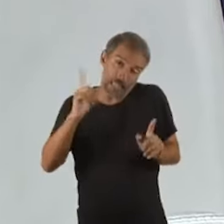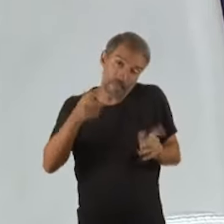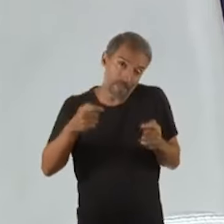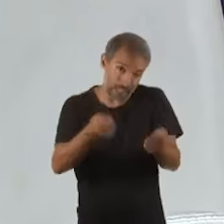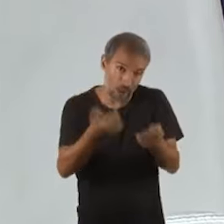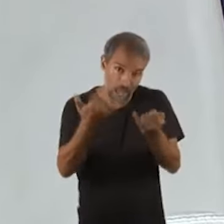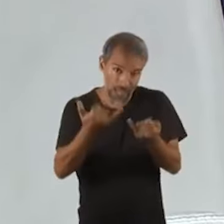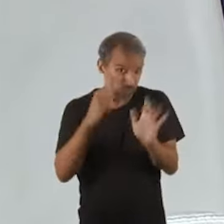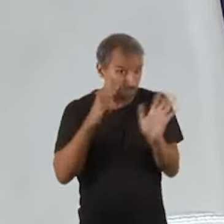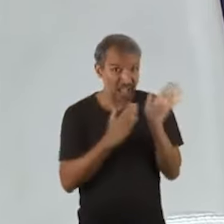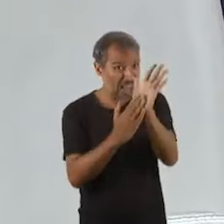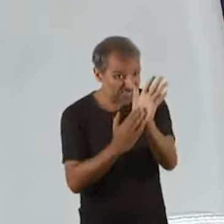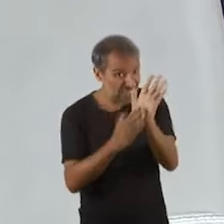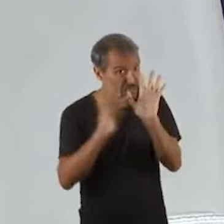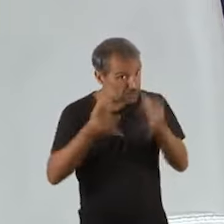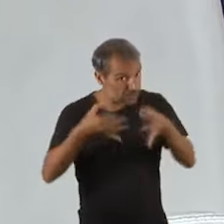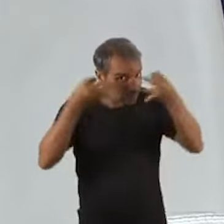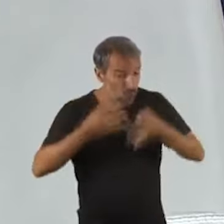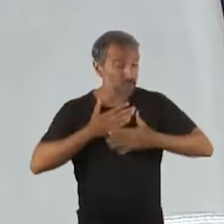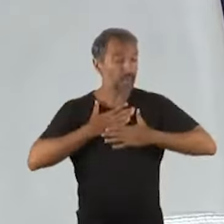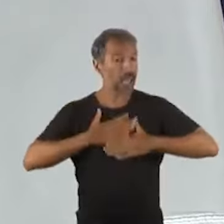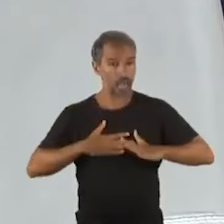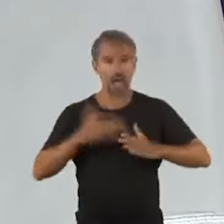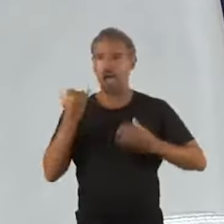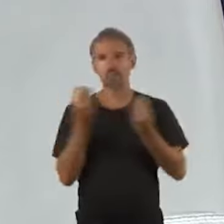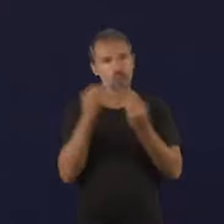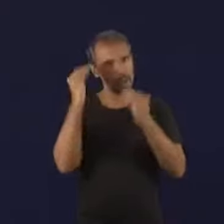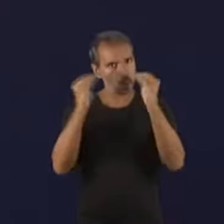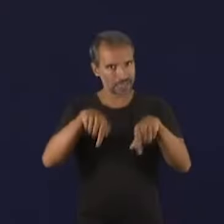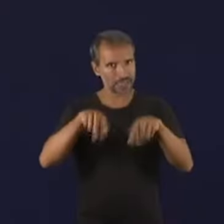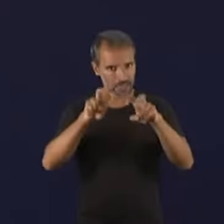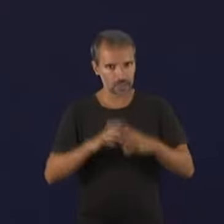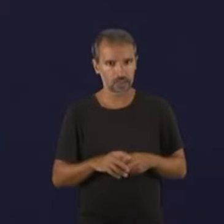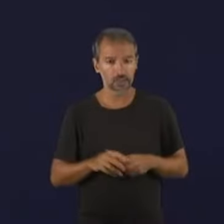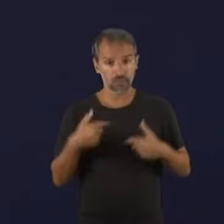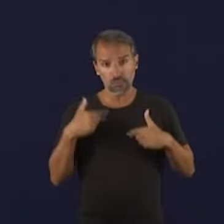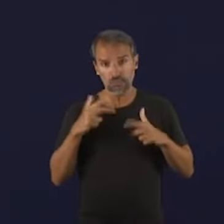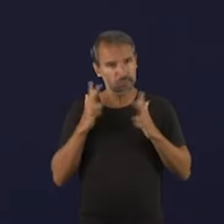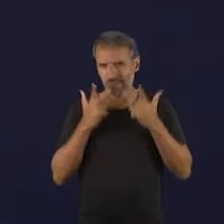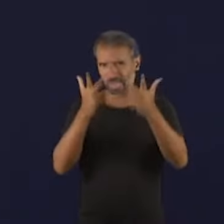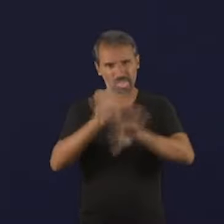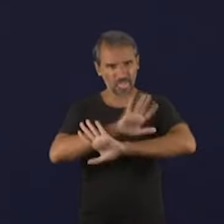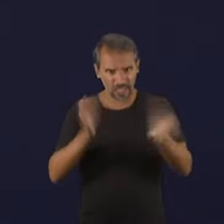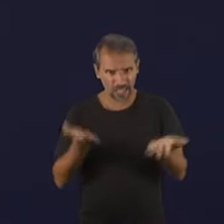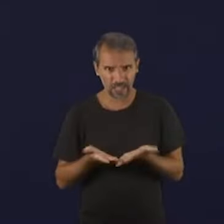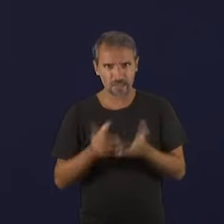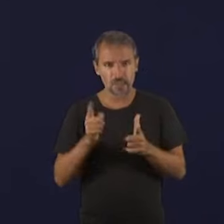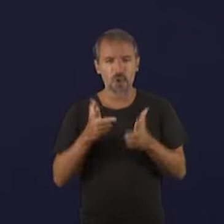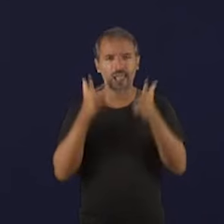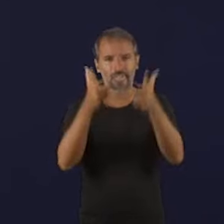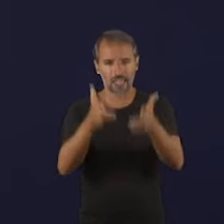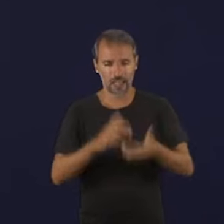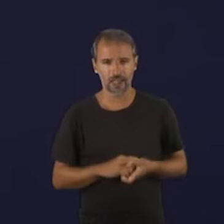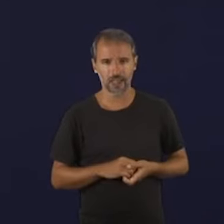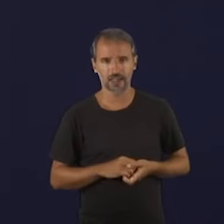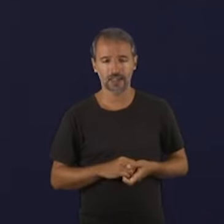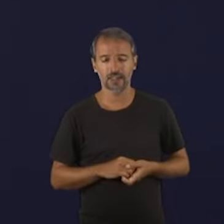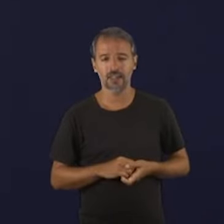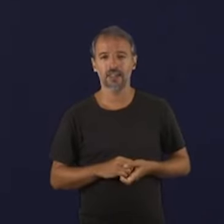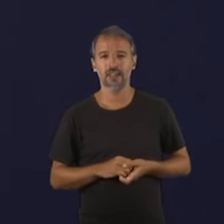lo puede garantizar el gobierno para llevar tranquilidad digo porque hay mucha preocupación con eso lo Juan Pablo lo acabo precisamente fue lo que dije la está